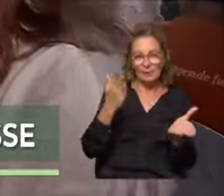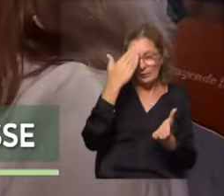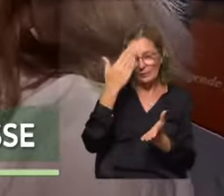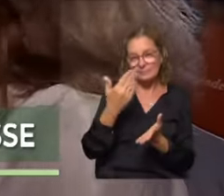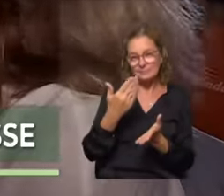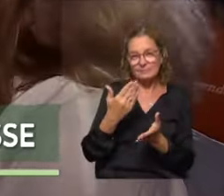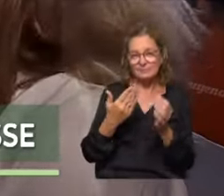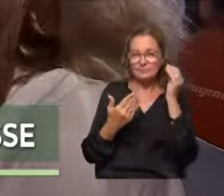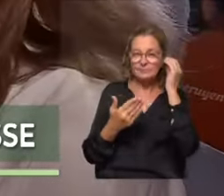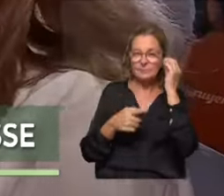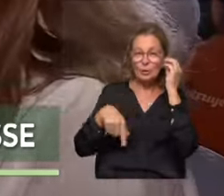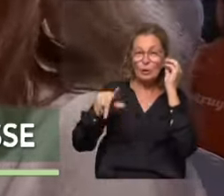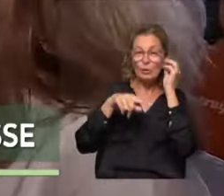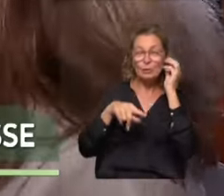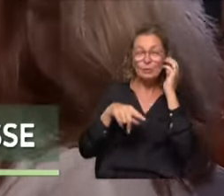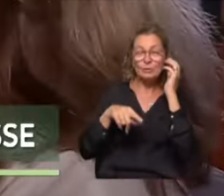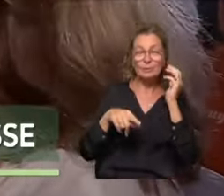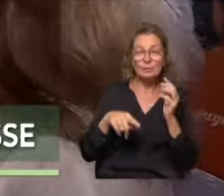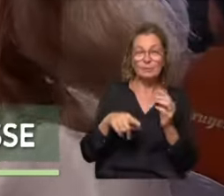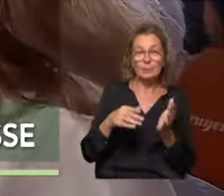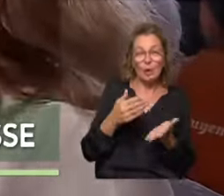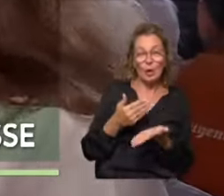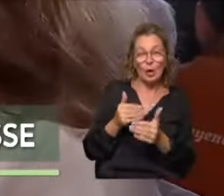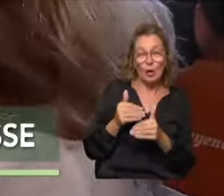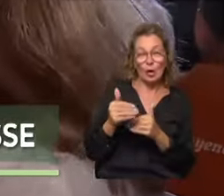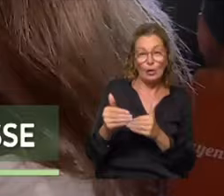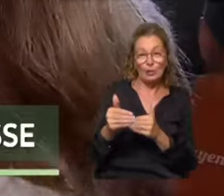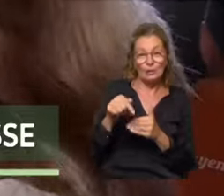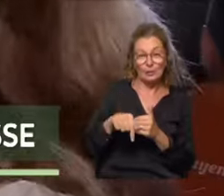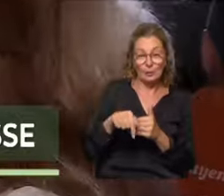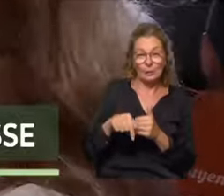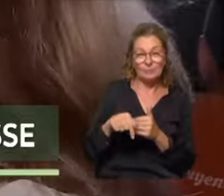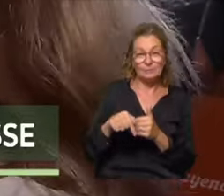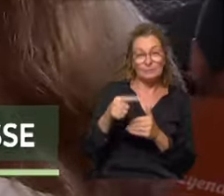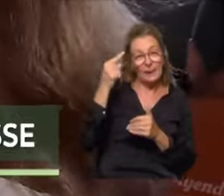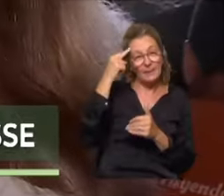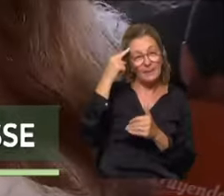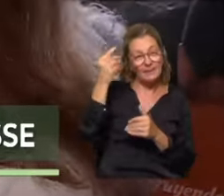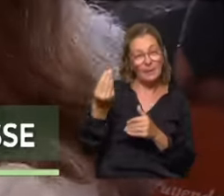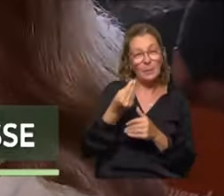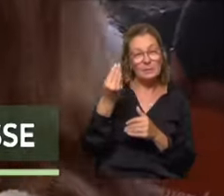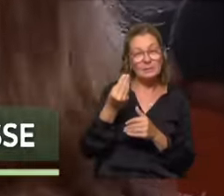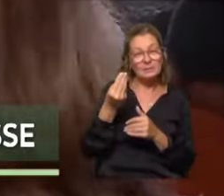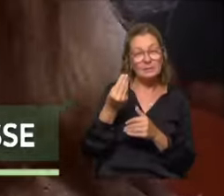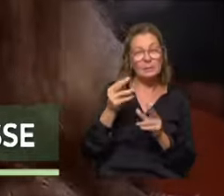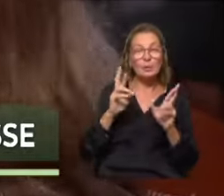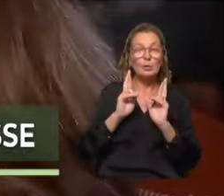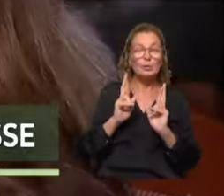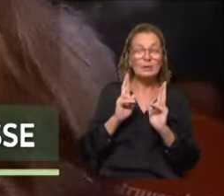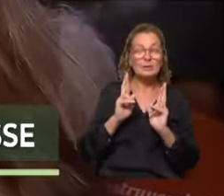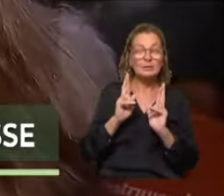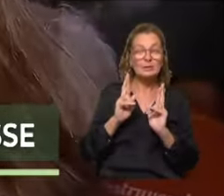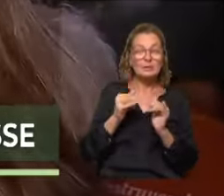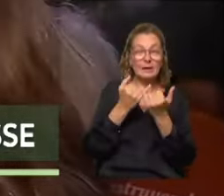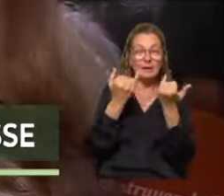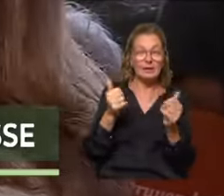Sí, nosotros tuvimos que correr esto para hoy, pensábamos el sábado y por suerte realmente el